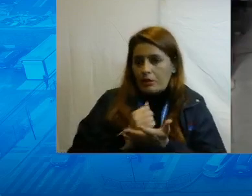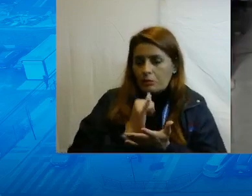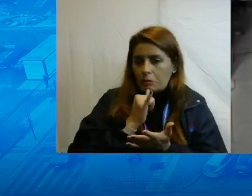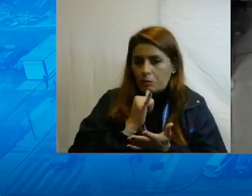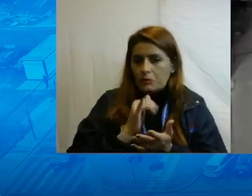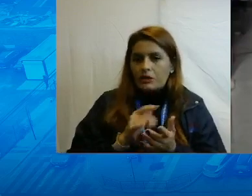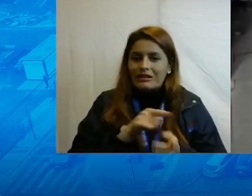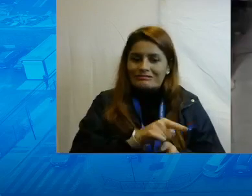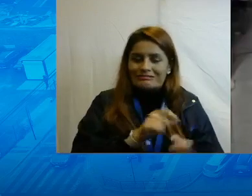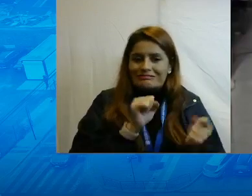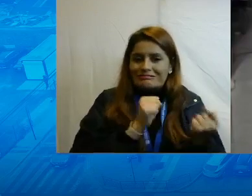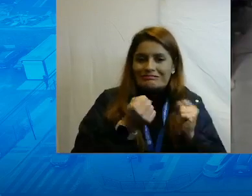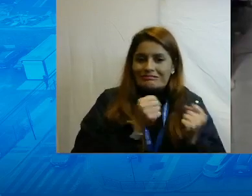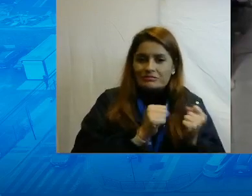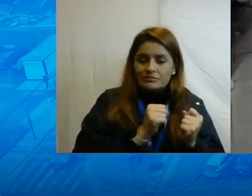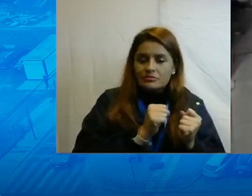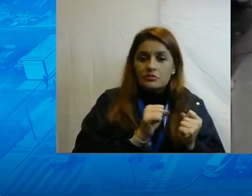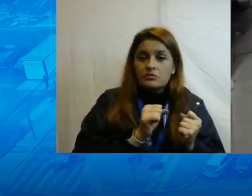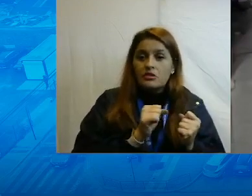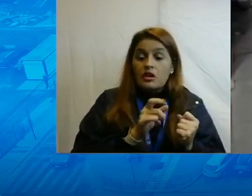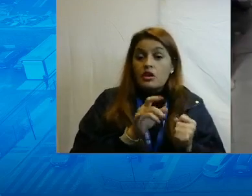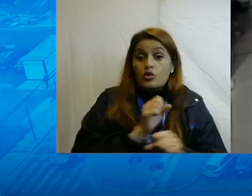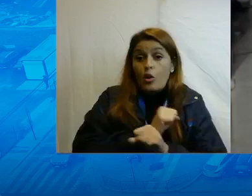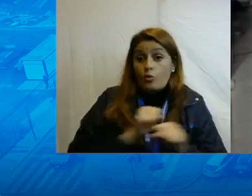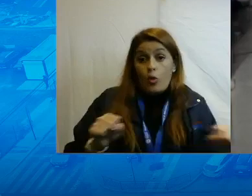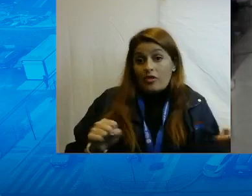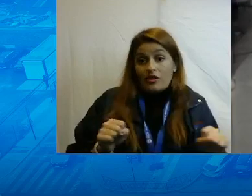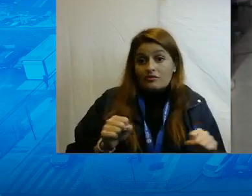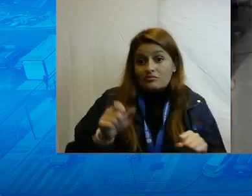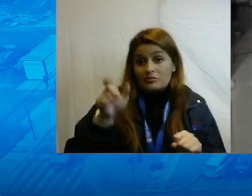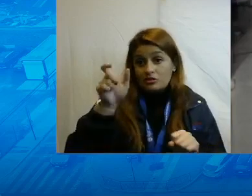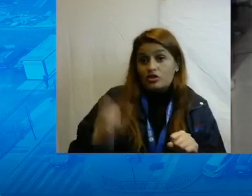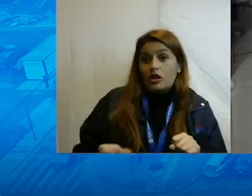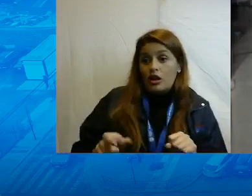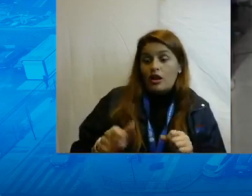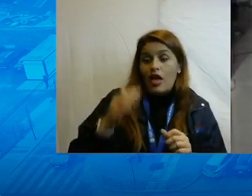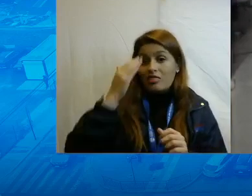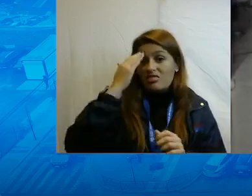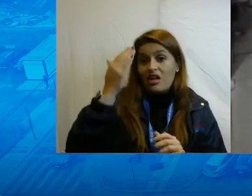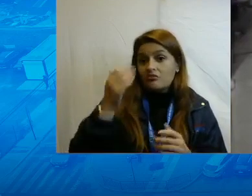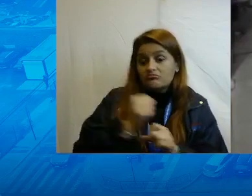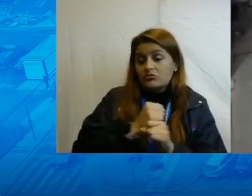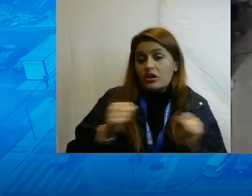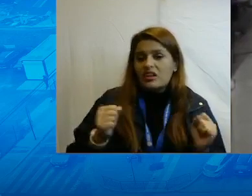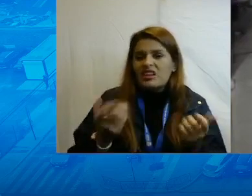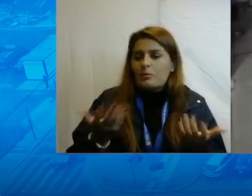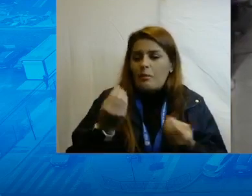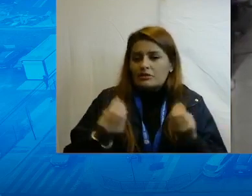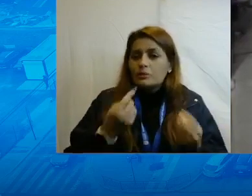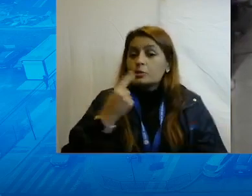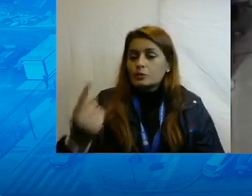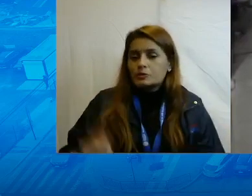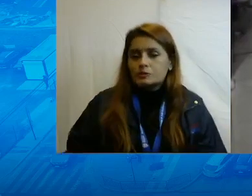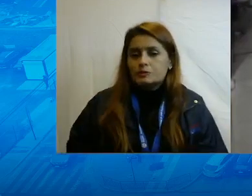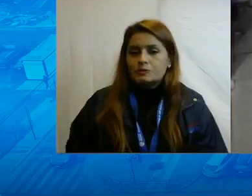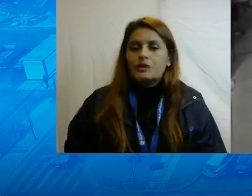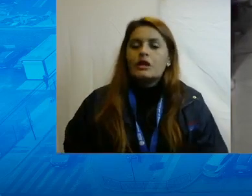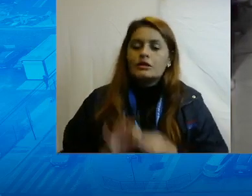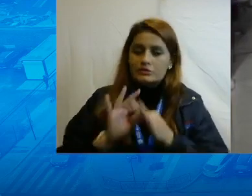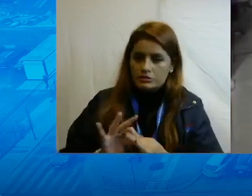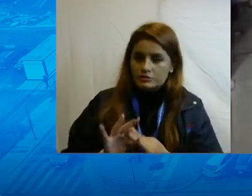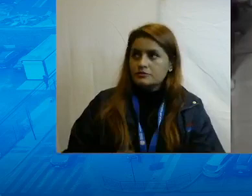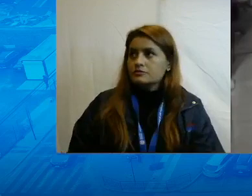estaba complicada y, como le digo, no hubo opción de que la persona fuera alguna hora del día a atenderse. Eso quiero saber. Gracias.